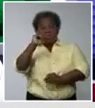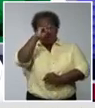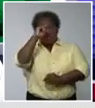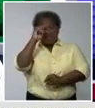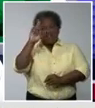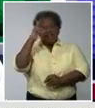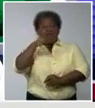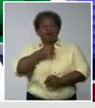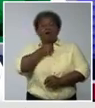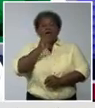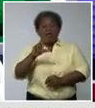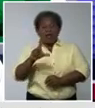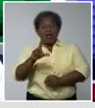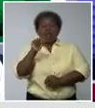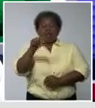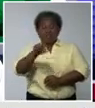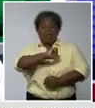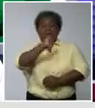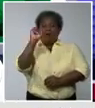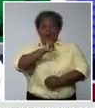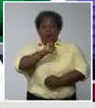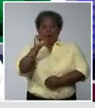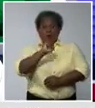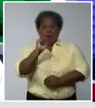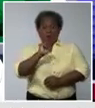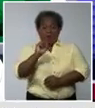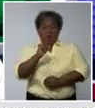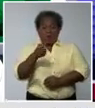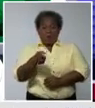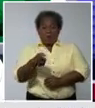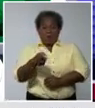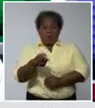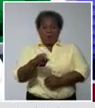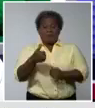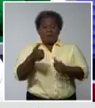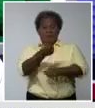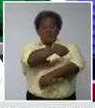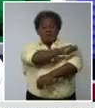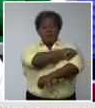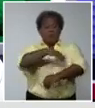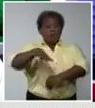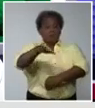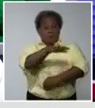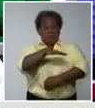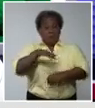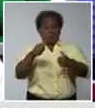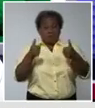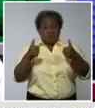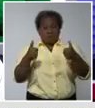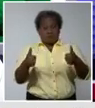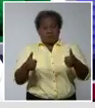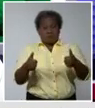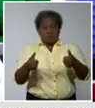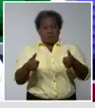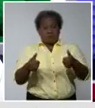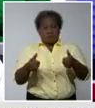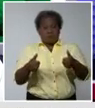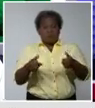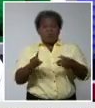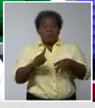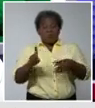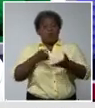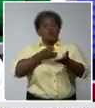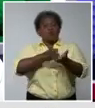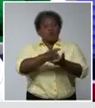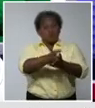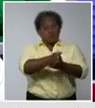una cobertura bastante elevada de su población, pero sin embargo no desmontó las medidas